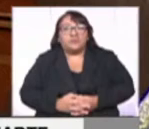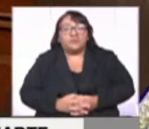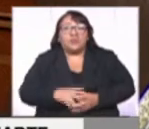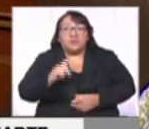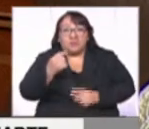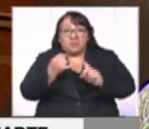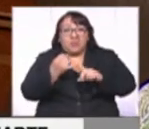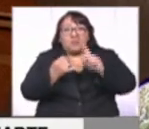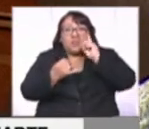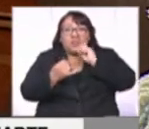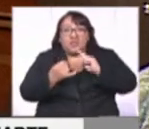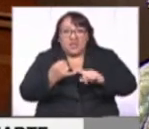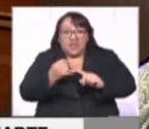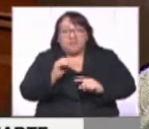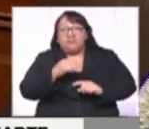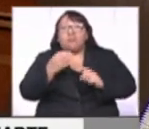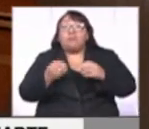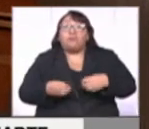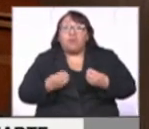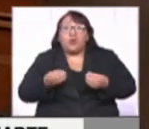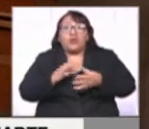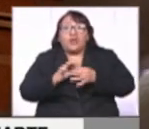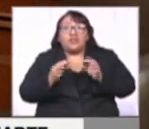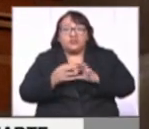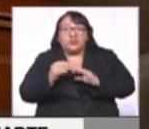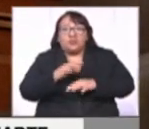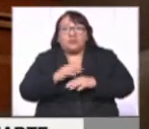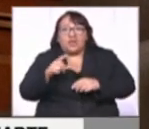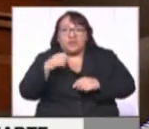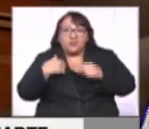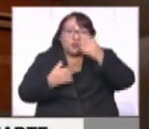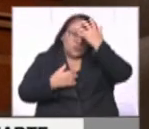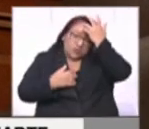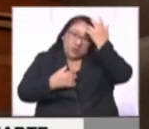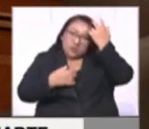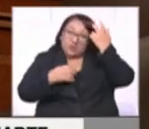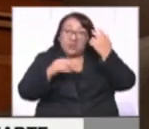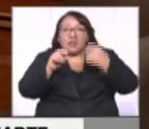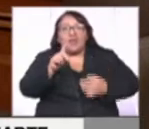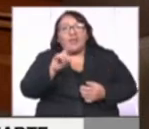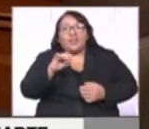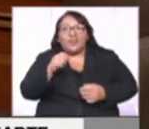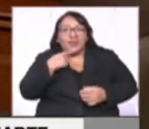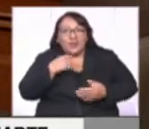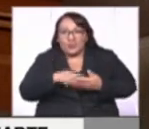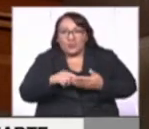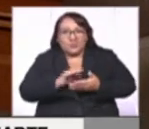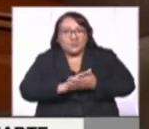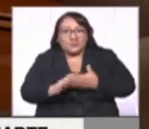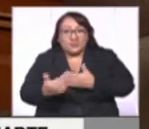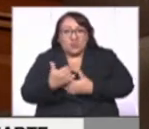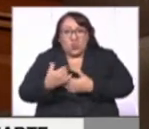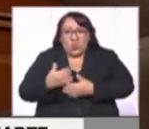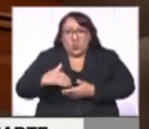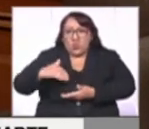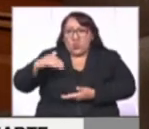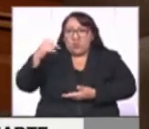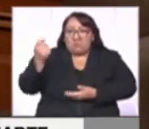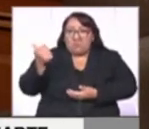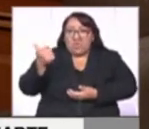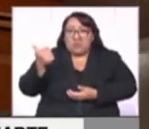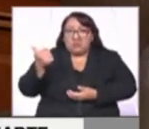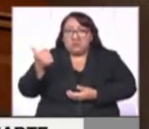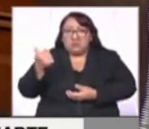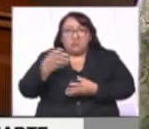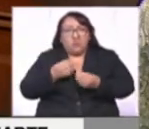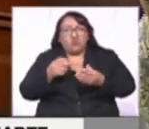primera mentira, porque de la historia profesional de la señora Boluarte no se registran ingresos que justifiquen contar con